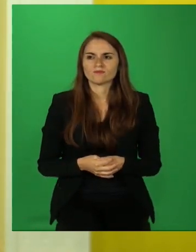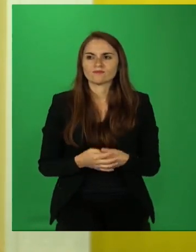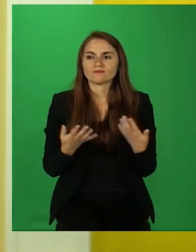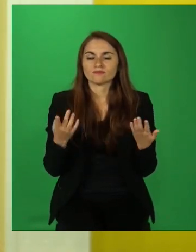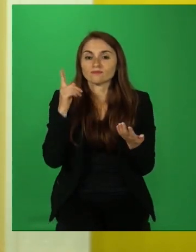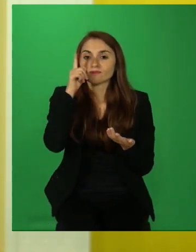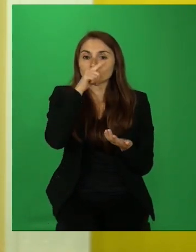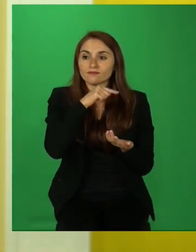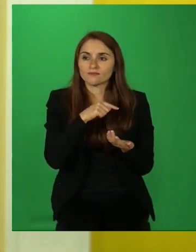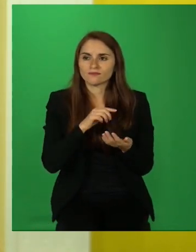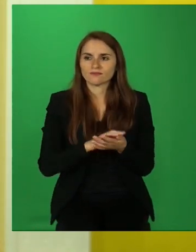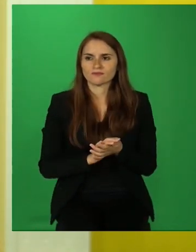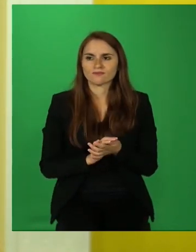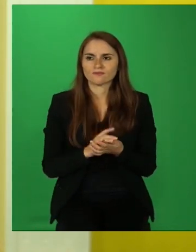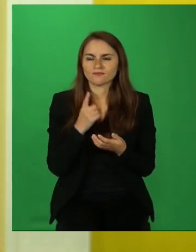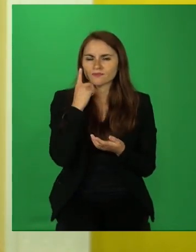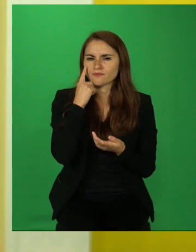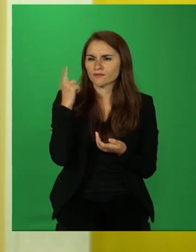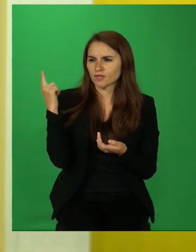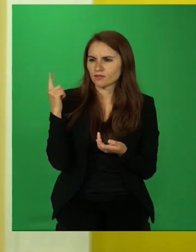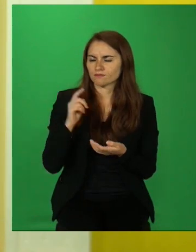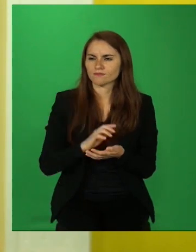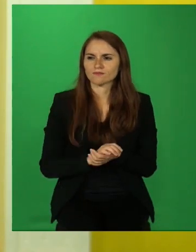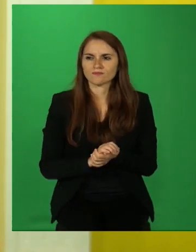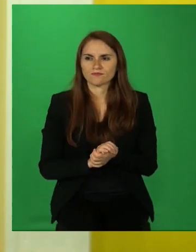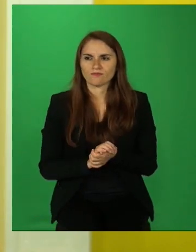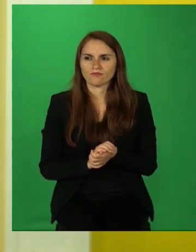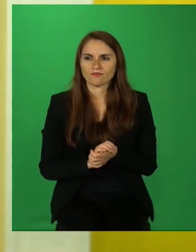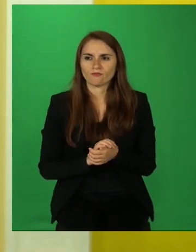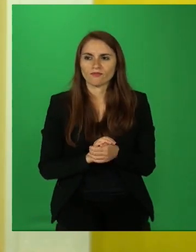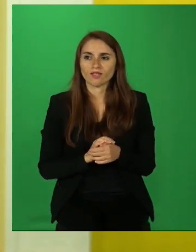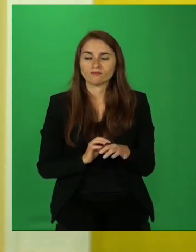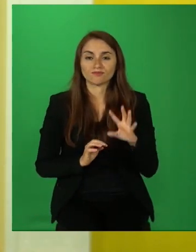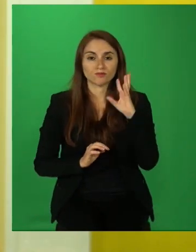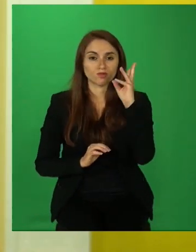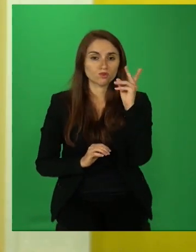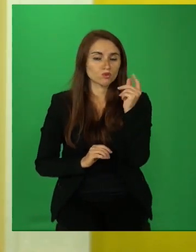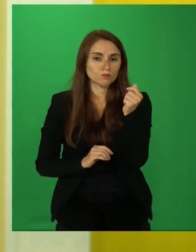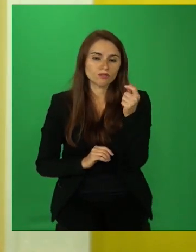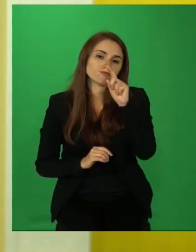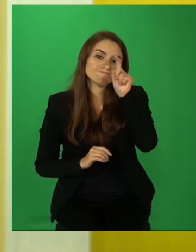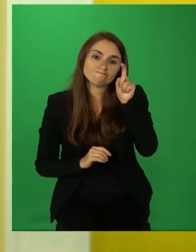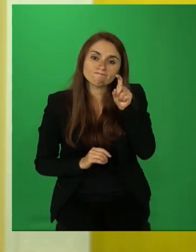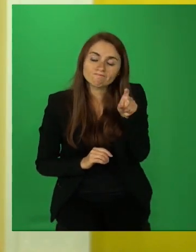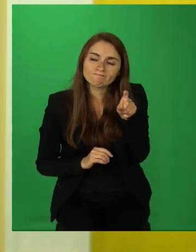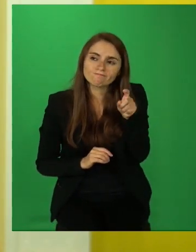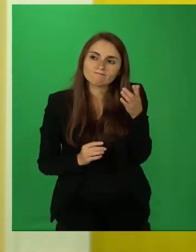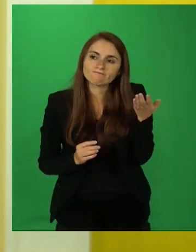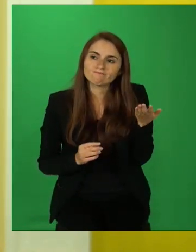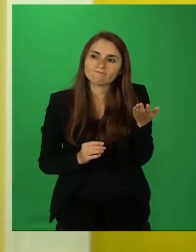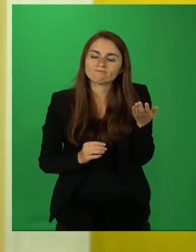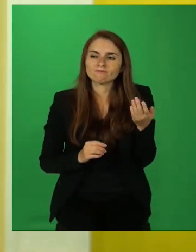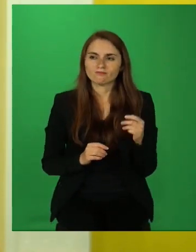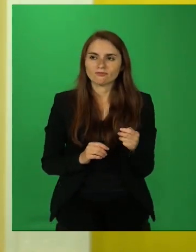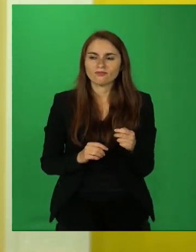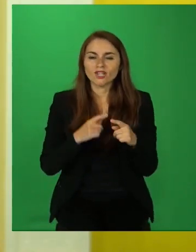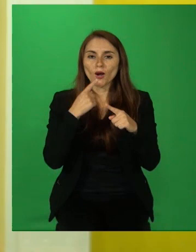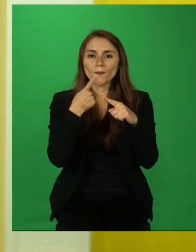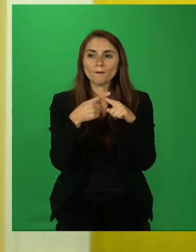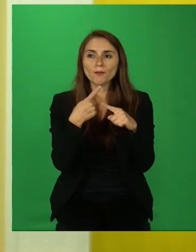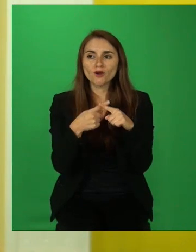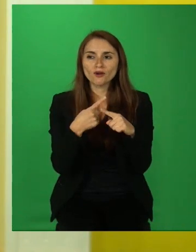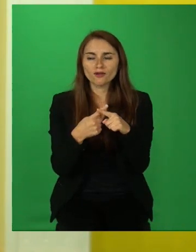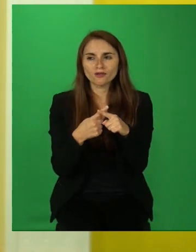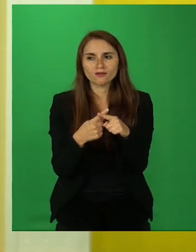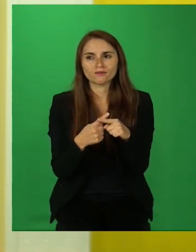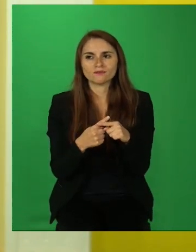último ejercicio mira tenemos primer factor un número desconocido estamos listos ahora